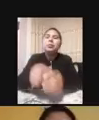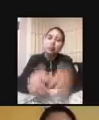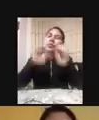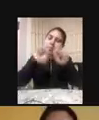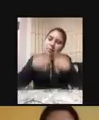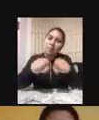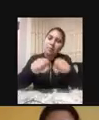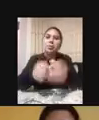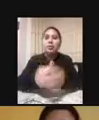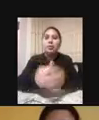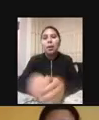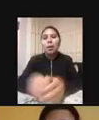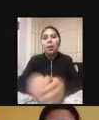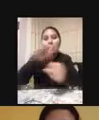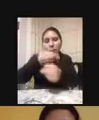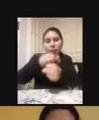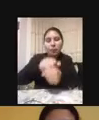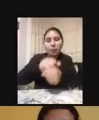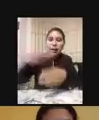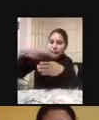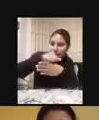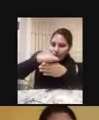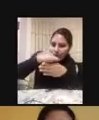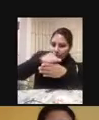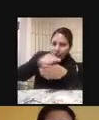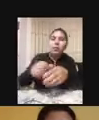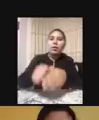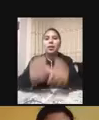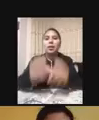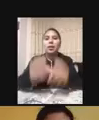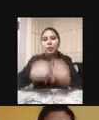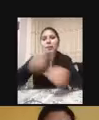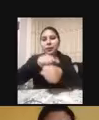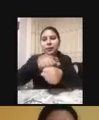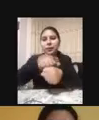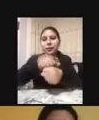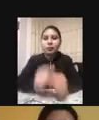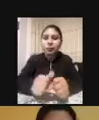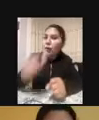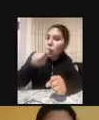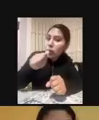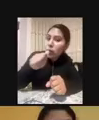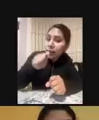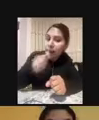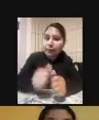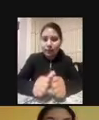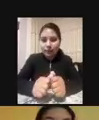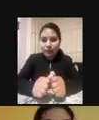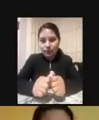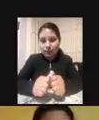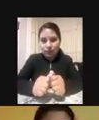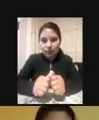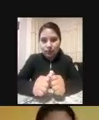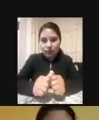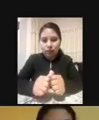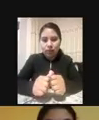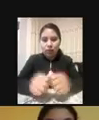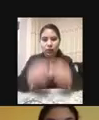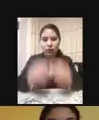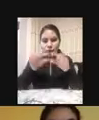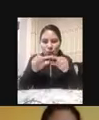trabajando. Acá, por ejemplo, estamos viendo una bandeja de agua y estamos trabajando con gomitas elásticas y diferentes